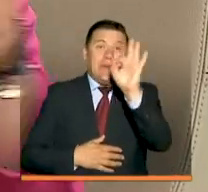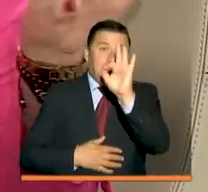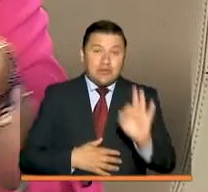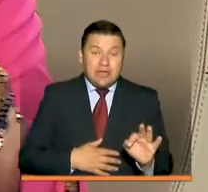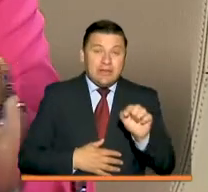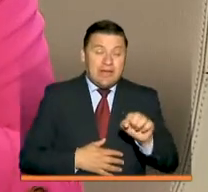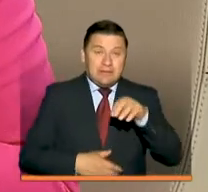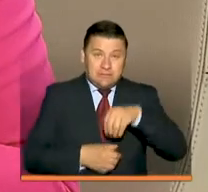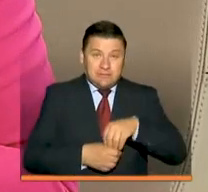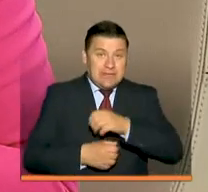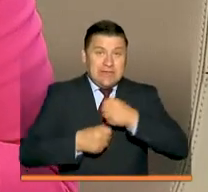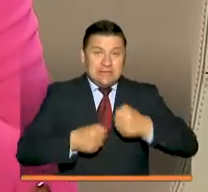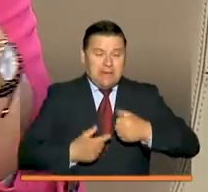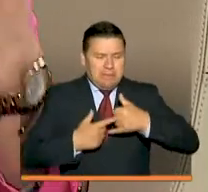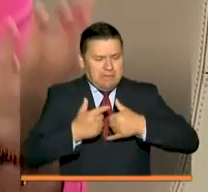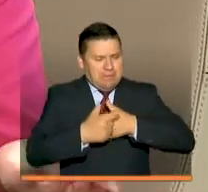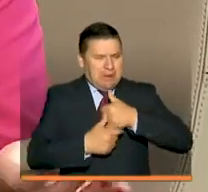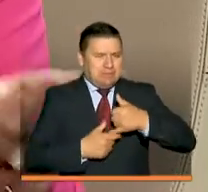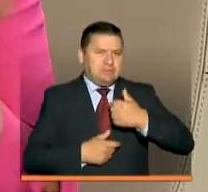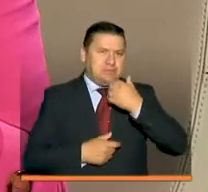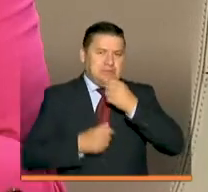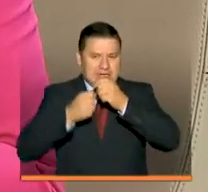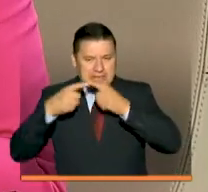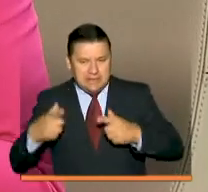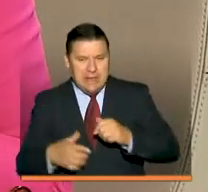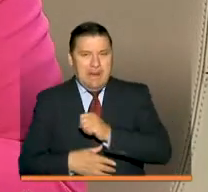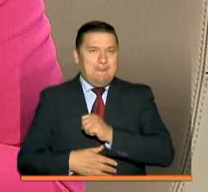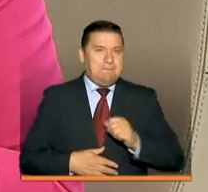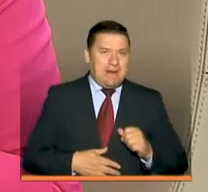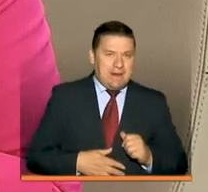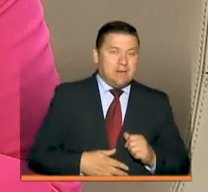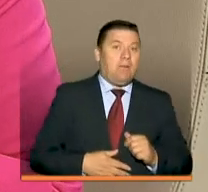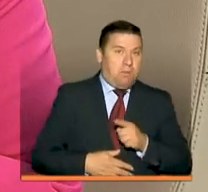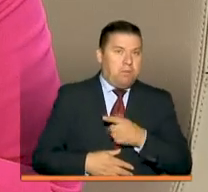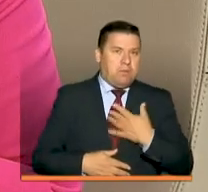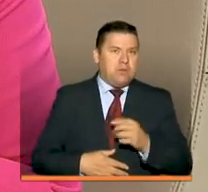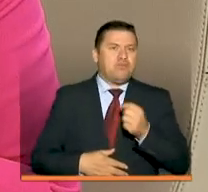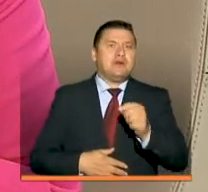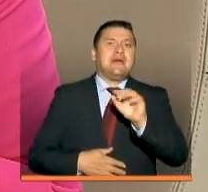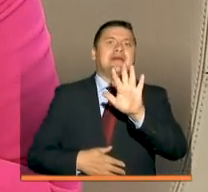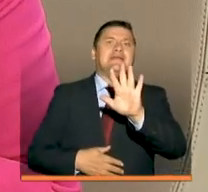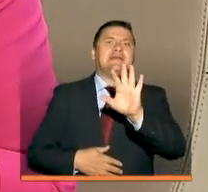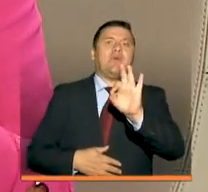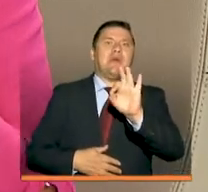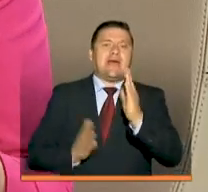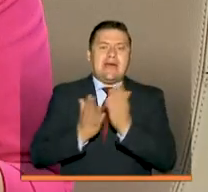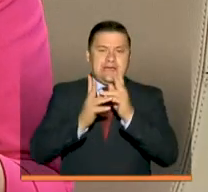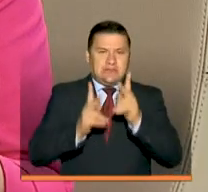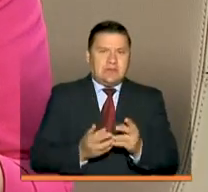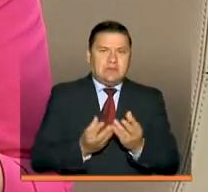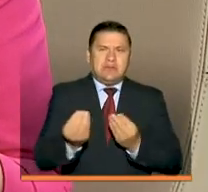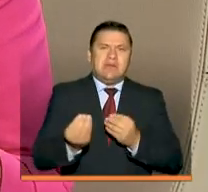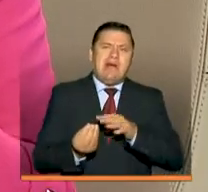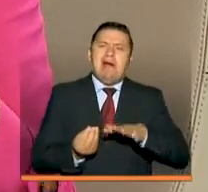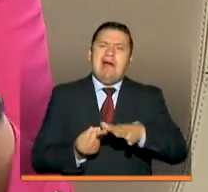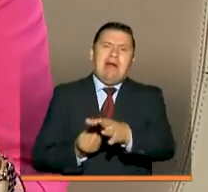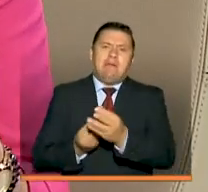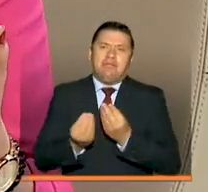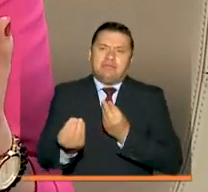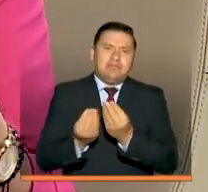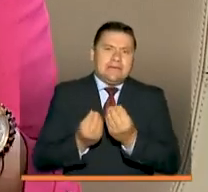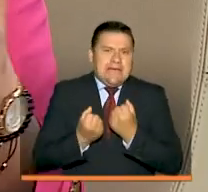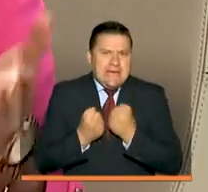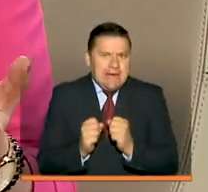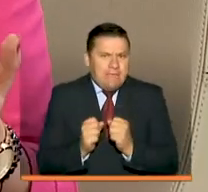del total de las sedes en el país, tanto públicas como privadas, tienen menos de 50 estudiantes. Presidente, son sedes rurales que ameritan todo